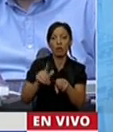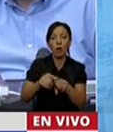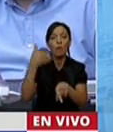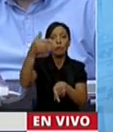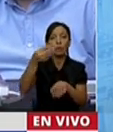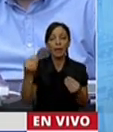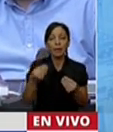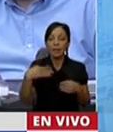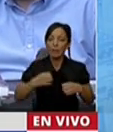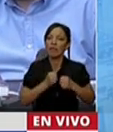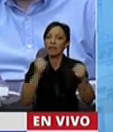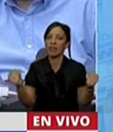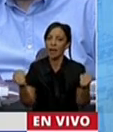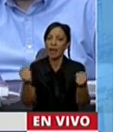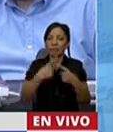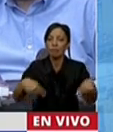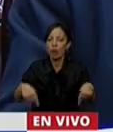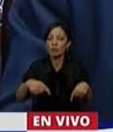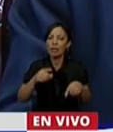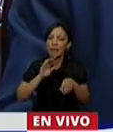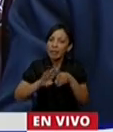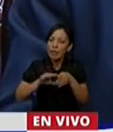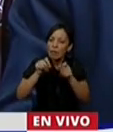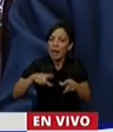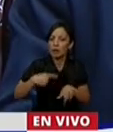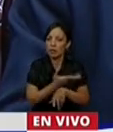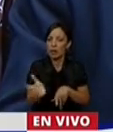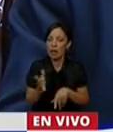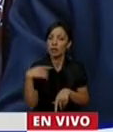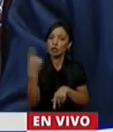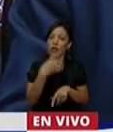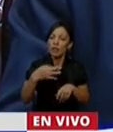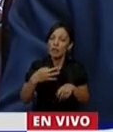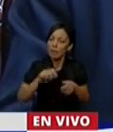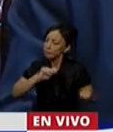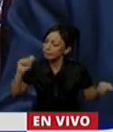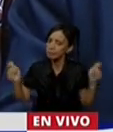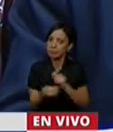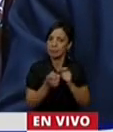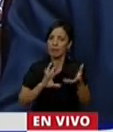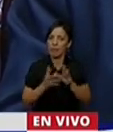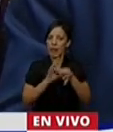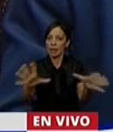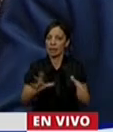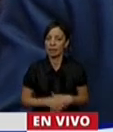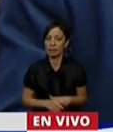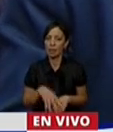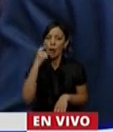no yo veo un ambiente me parece más favorable creo que en eso sirvió mucho el debate de hace